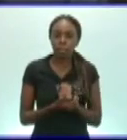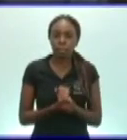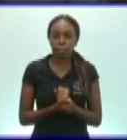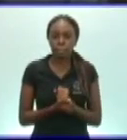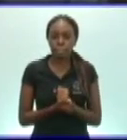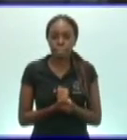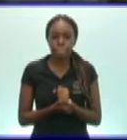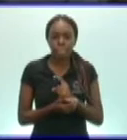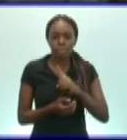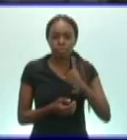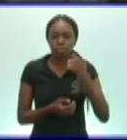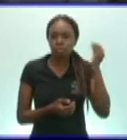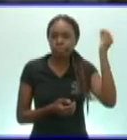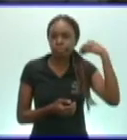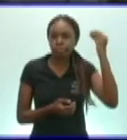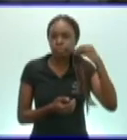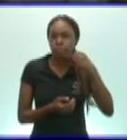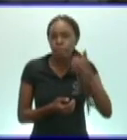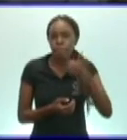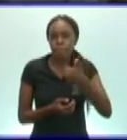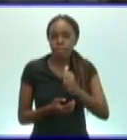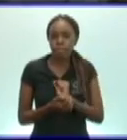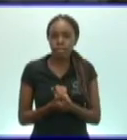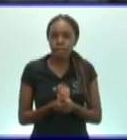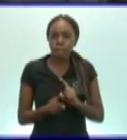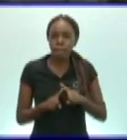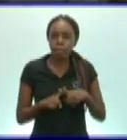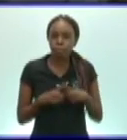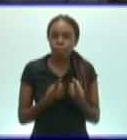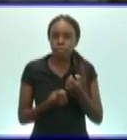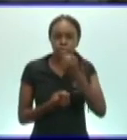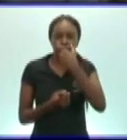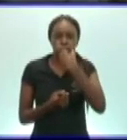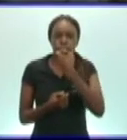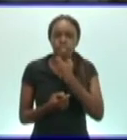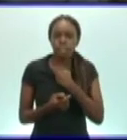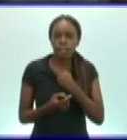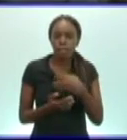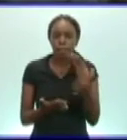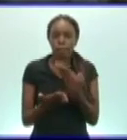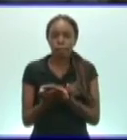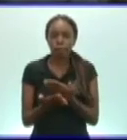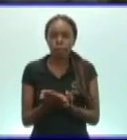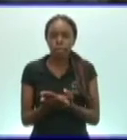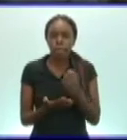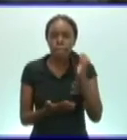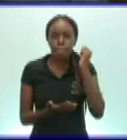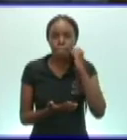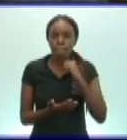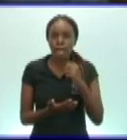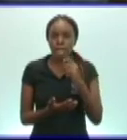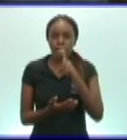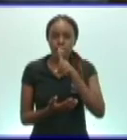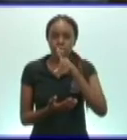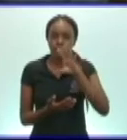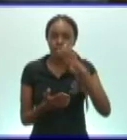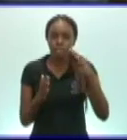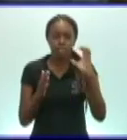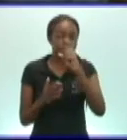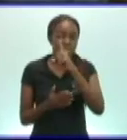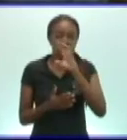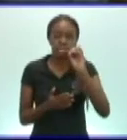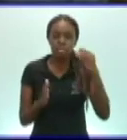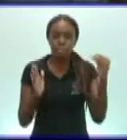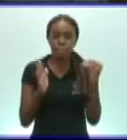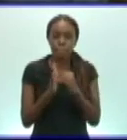mala interpretación. ¿Por qué? Porque que Céspedes haya pedido un préstamo de más de 100.000 escudos para comprar